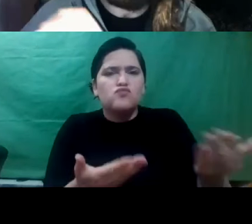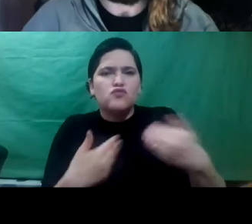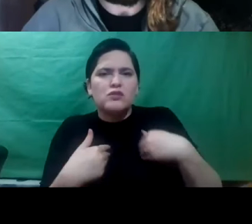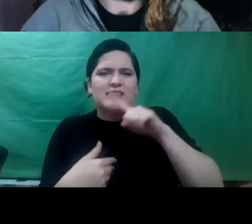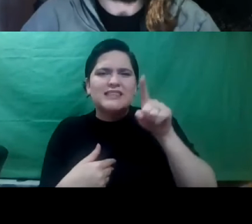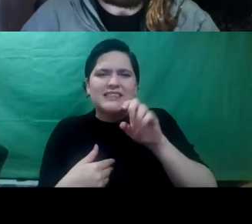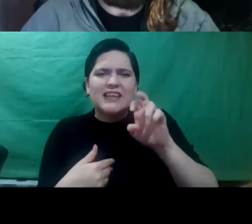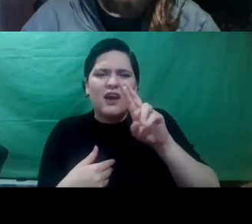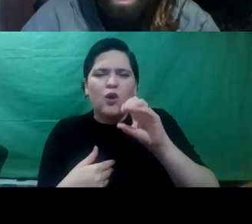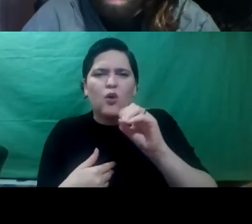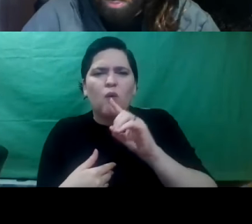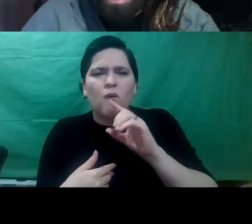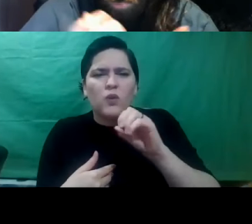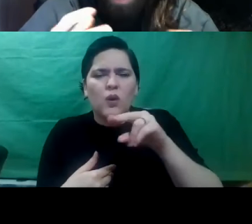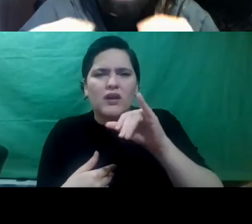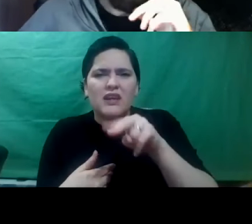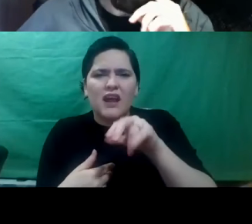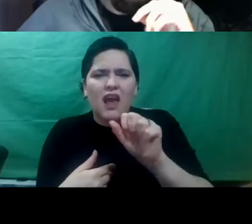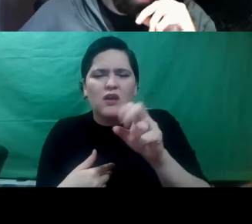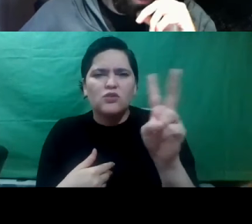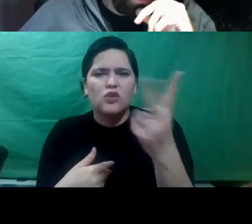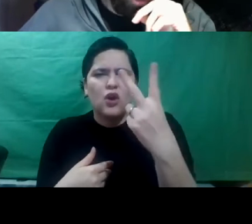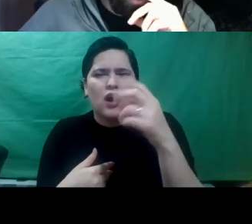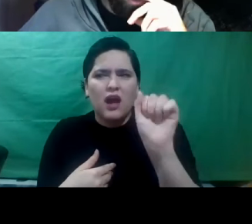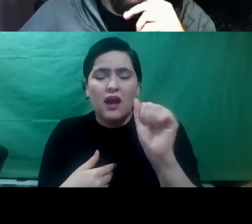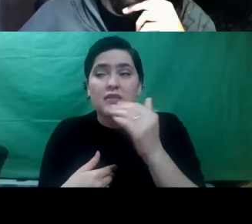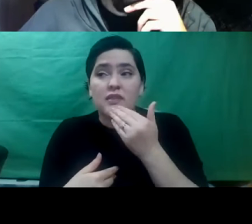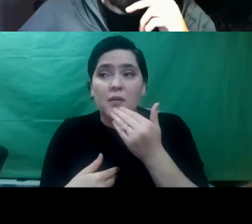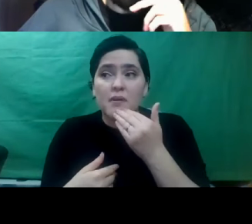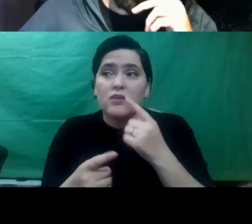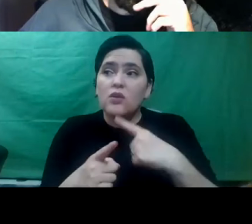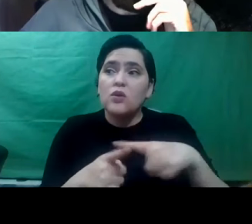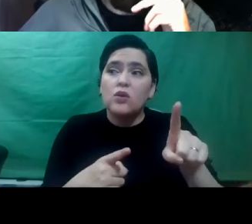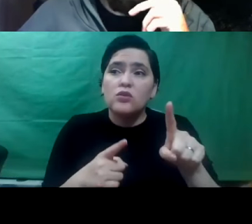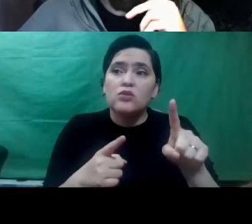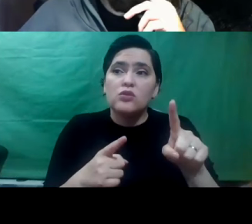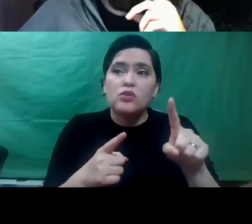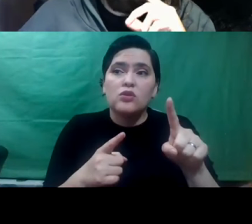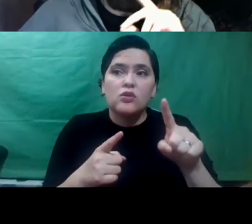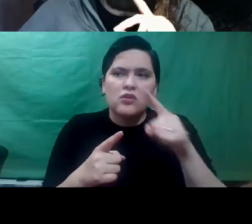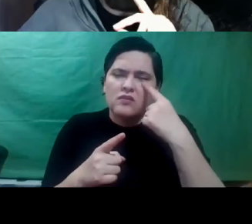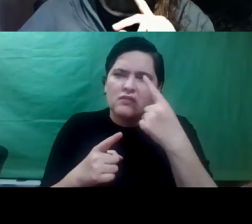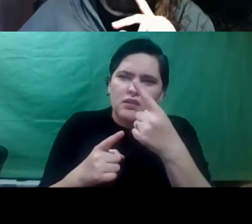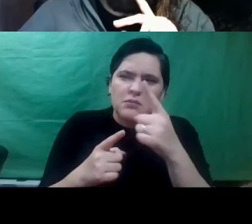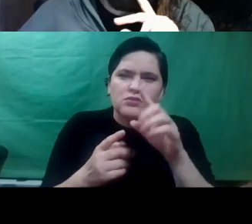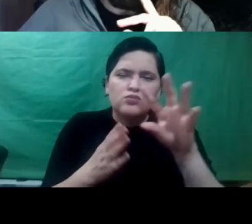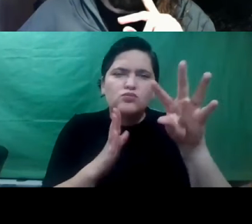también le tienen alta afinidad por otros receptores, pero todas estas son agonistas parciales o fuertes del